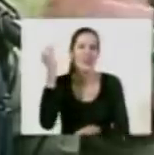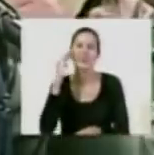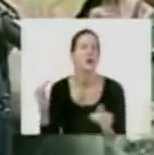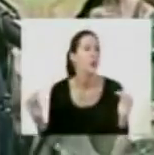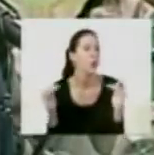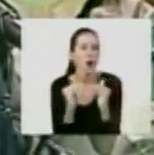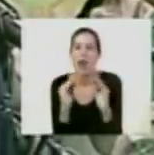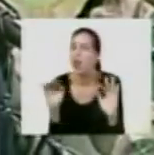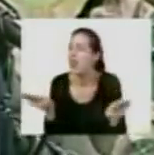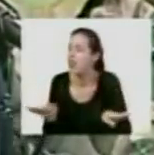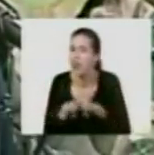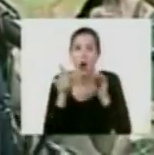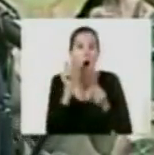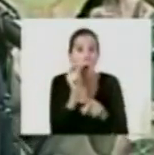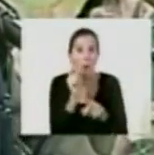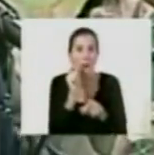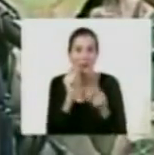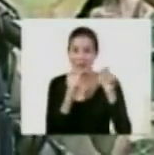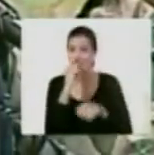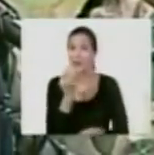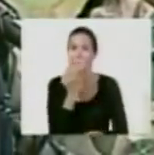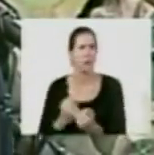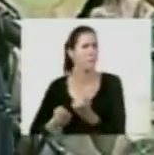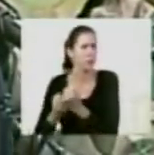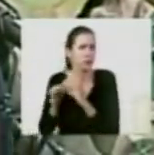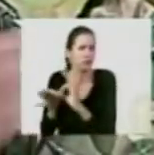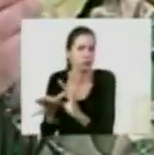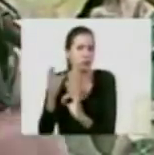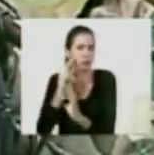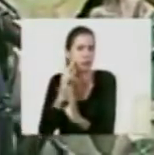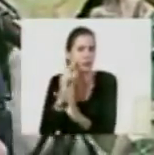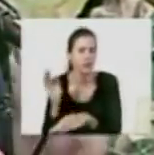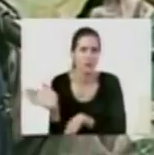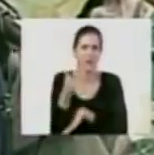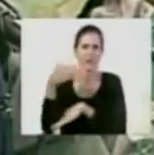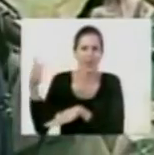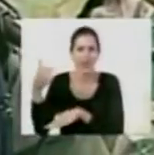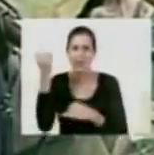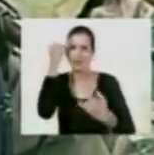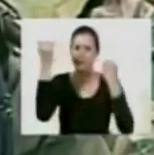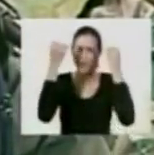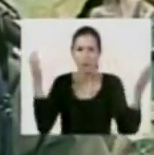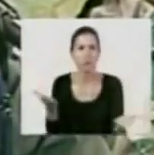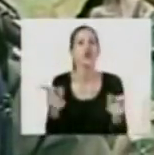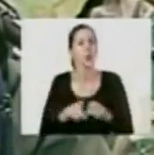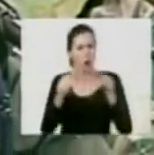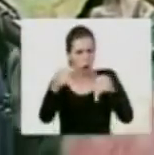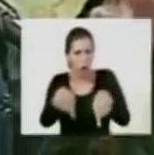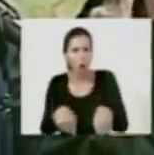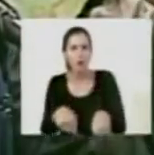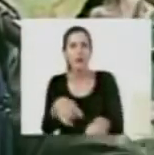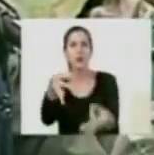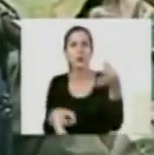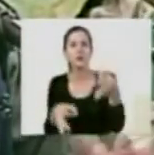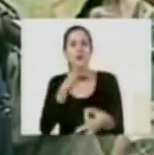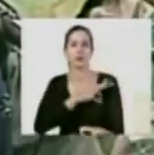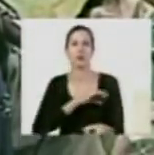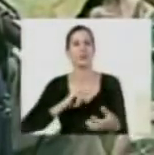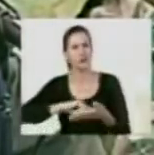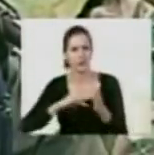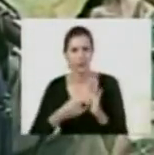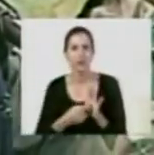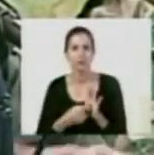profundo bolivariano, levantó sus banderas. Es hablar de unión cívico-militar, que es lo que estamos haciendo hoy, es hablar de justicia social, que es